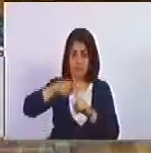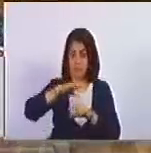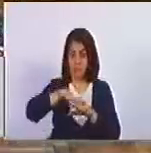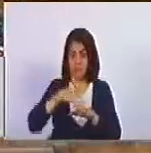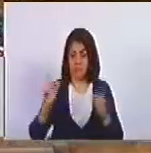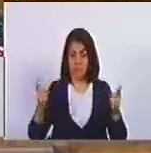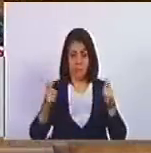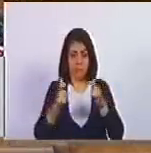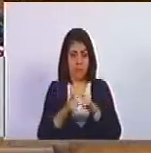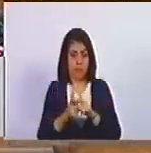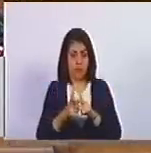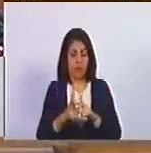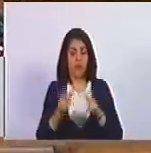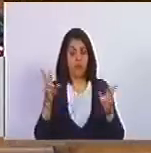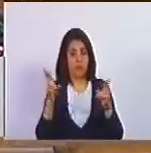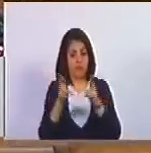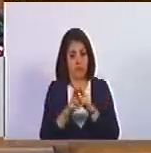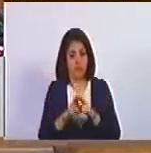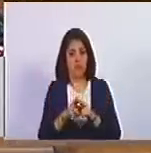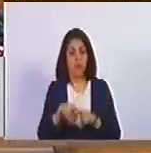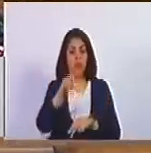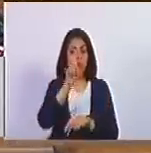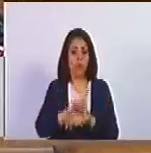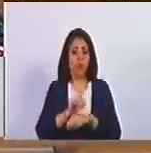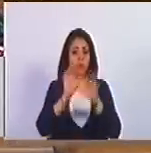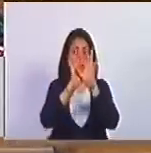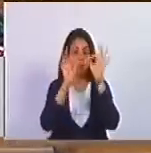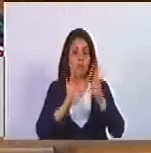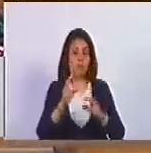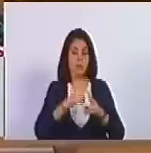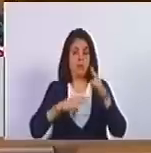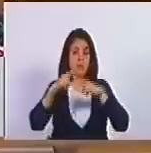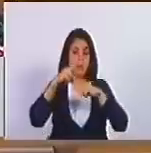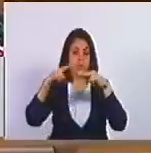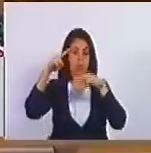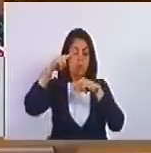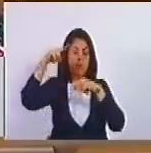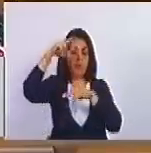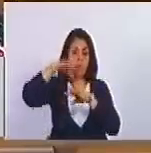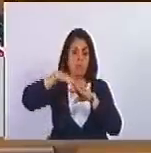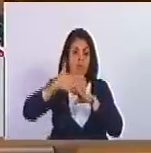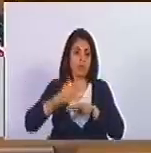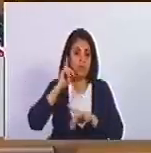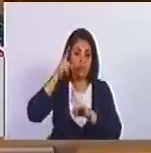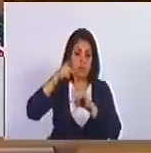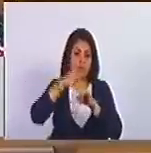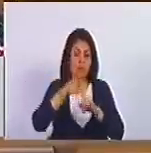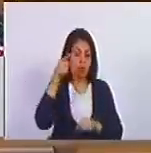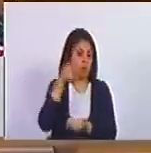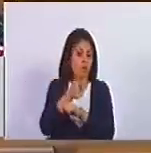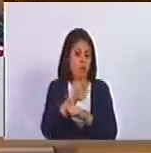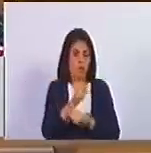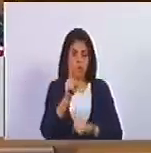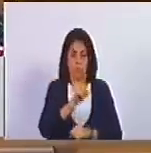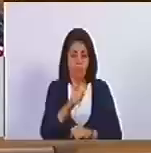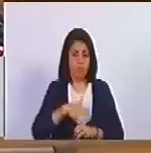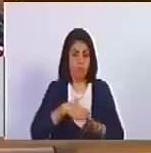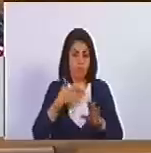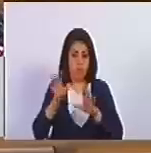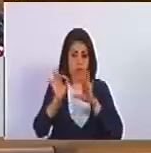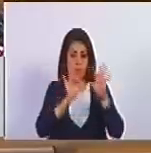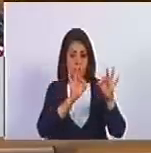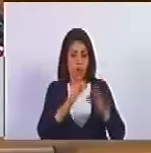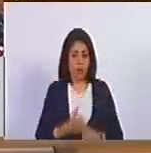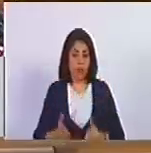de reducir, simplificar y uniformar las categorías a considerar con fines impositivos. El